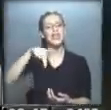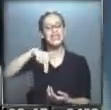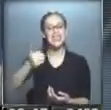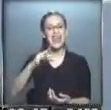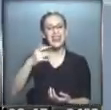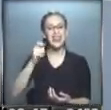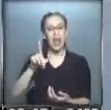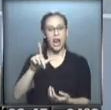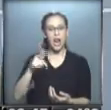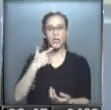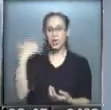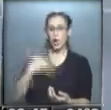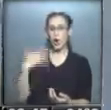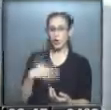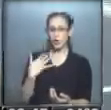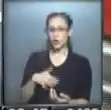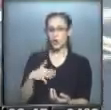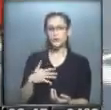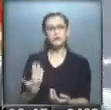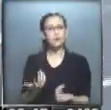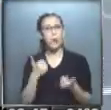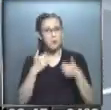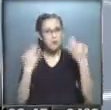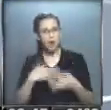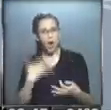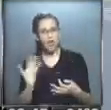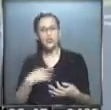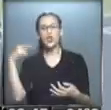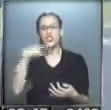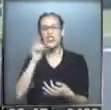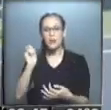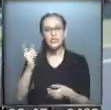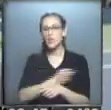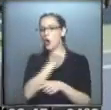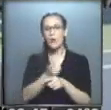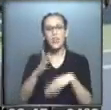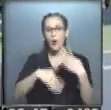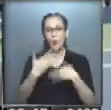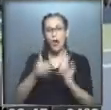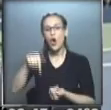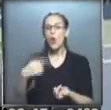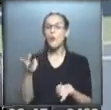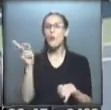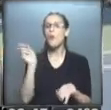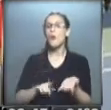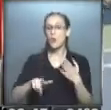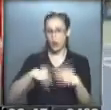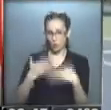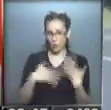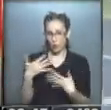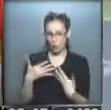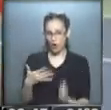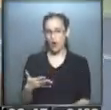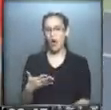cerca de 7 meses. Contento, Rafita, como si fuera el primero que gana. Porque estuvo 7 meses sin jugar este año. Y tuvo que volver a jugar una gira donde